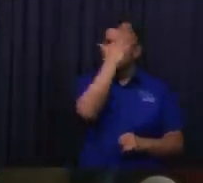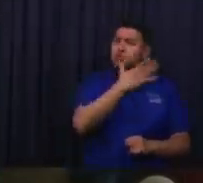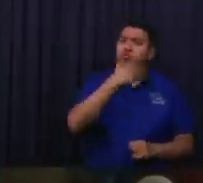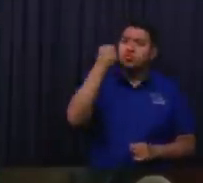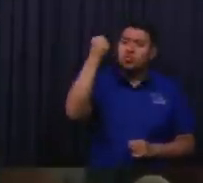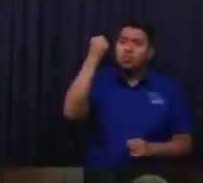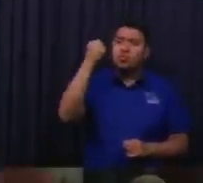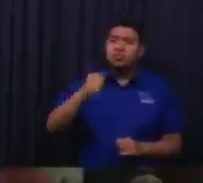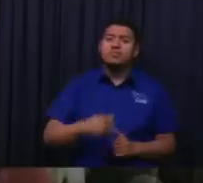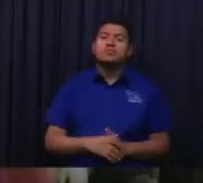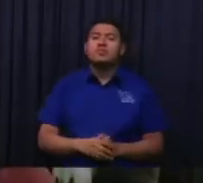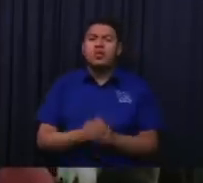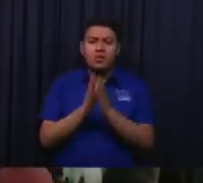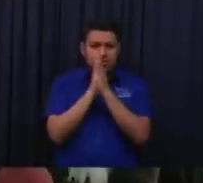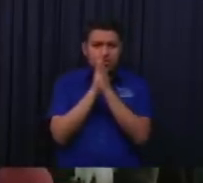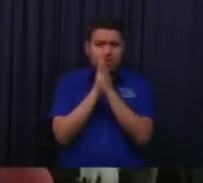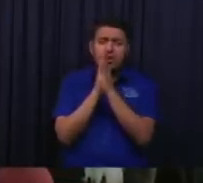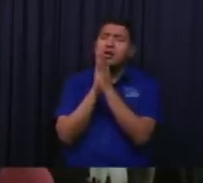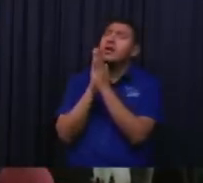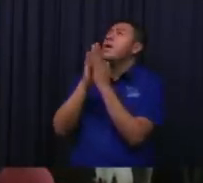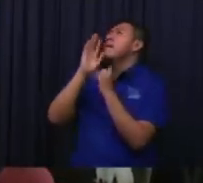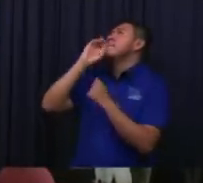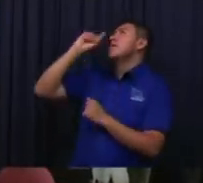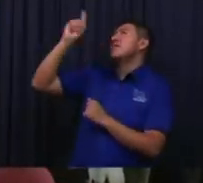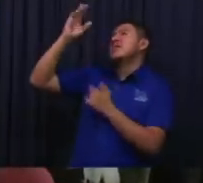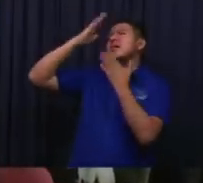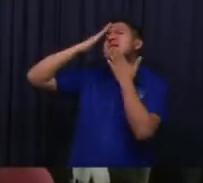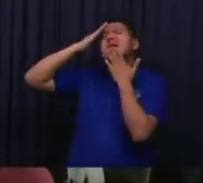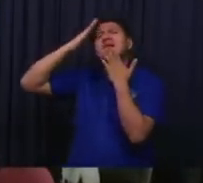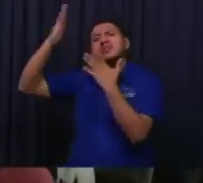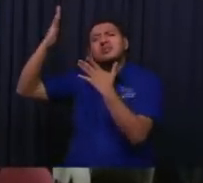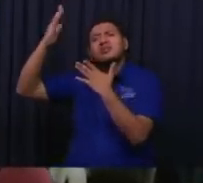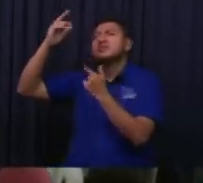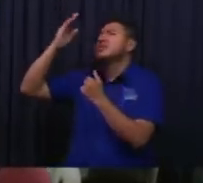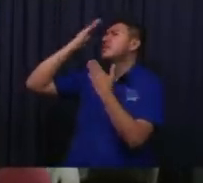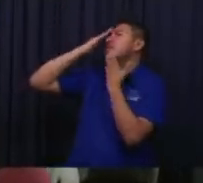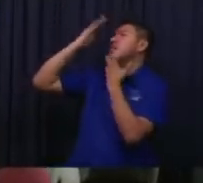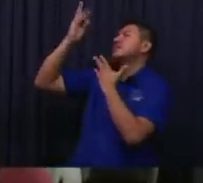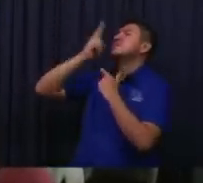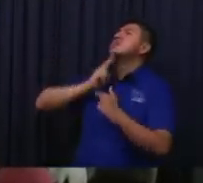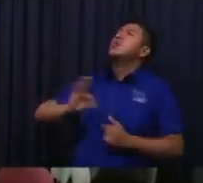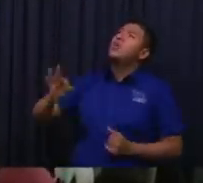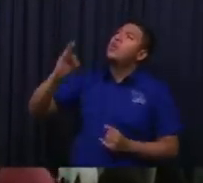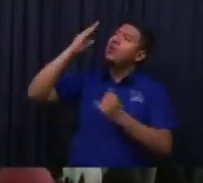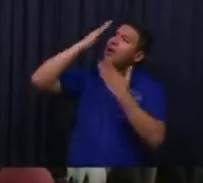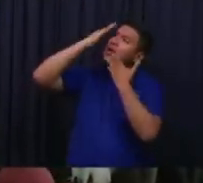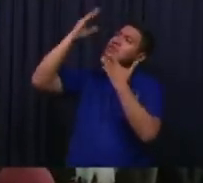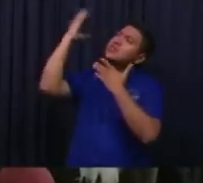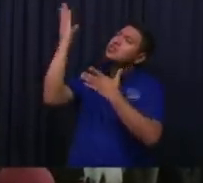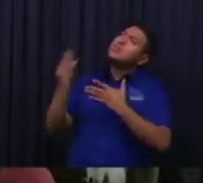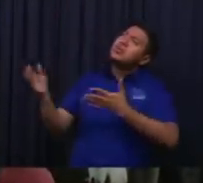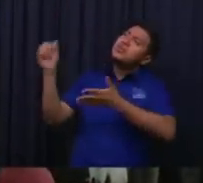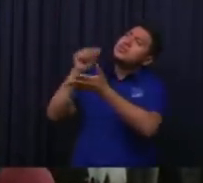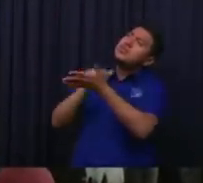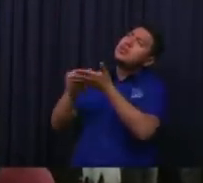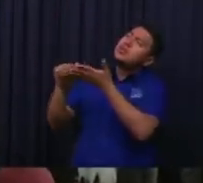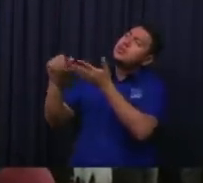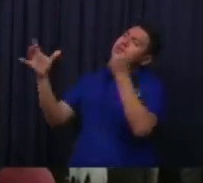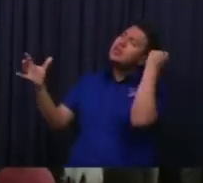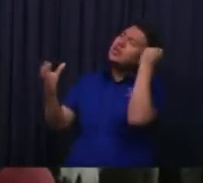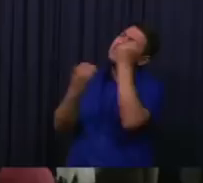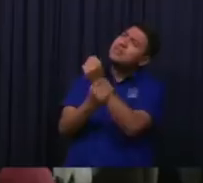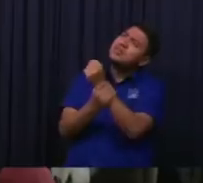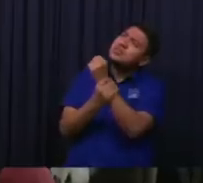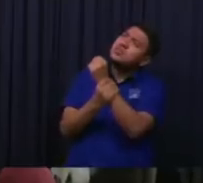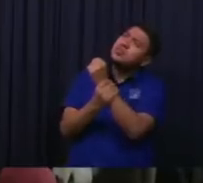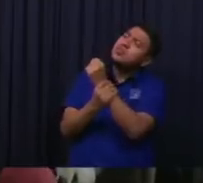Padre, gracias. Gracias, Padre, gracias, Hijo, gracias, Espíritu Santo. Gracias, Señor, por el sacrificio